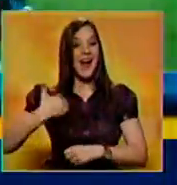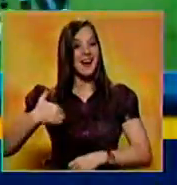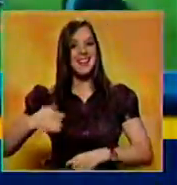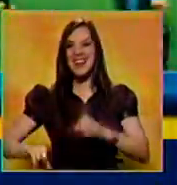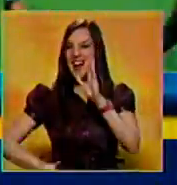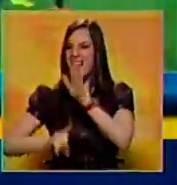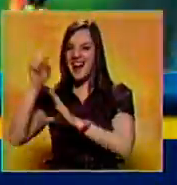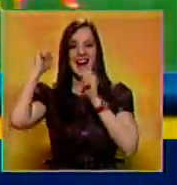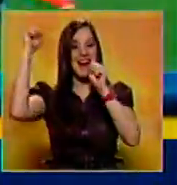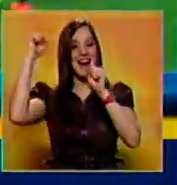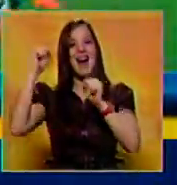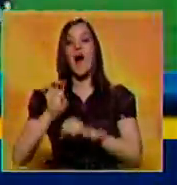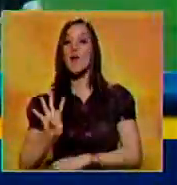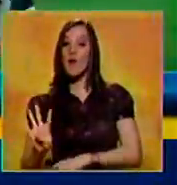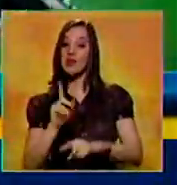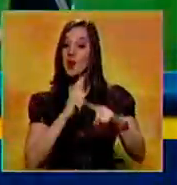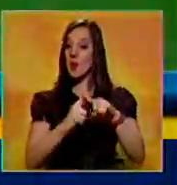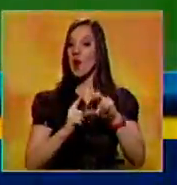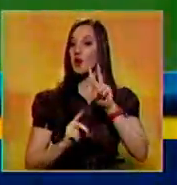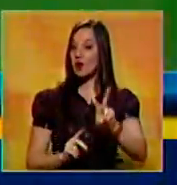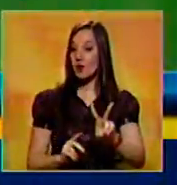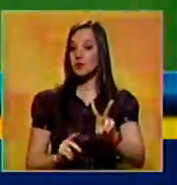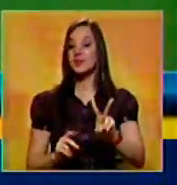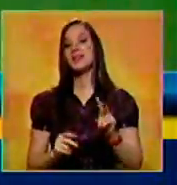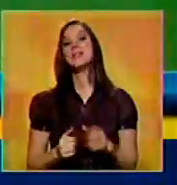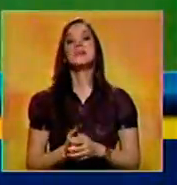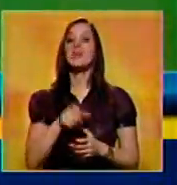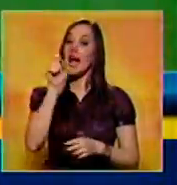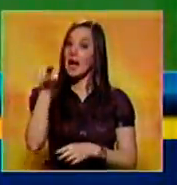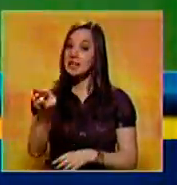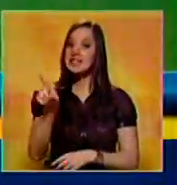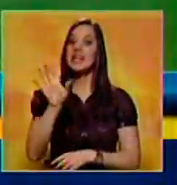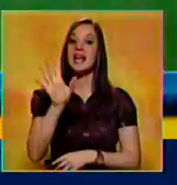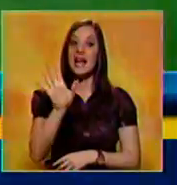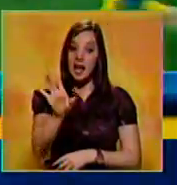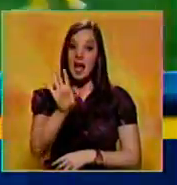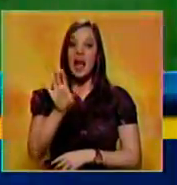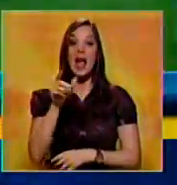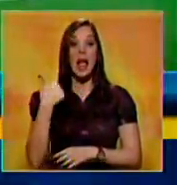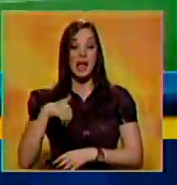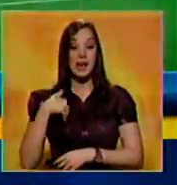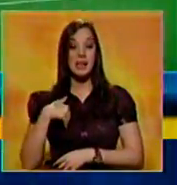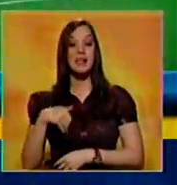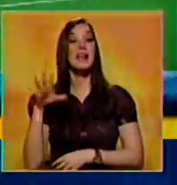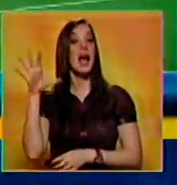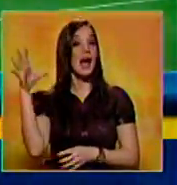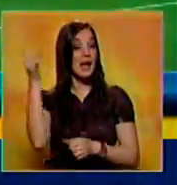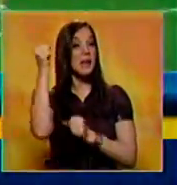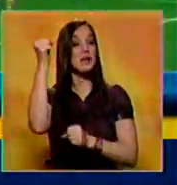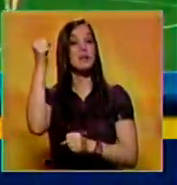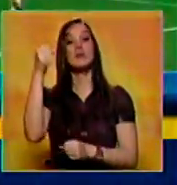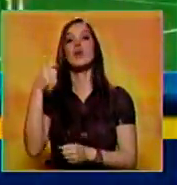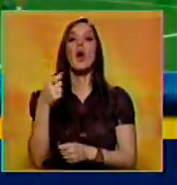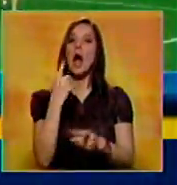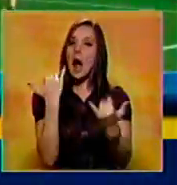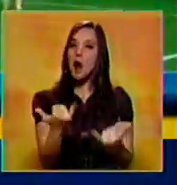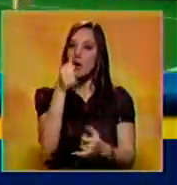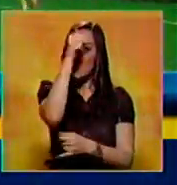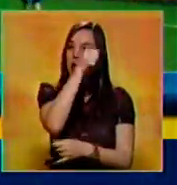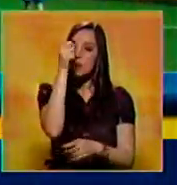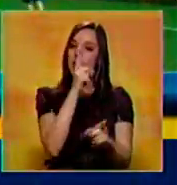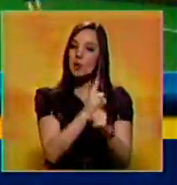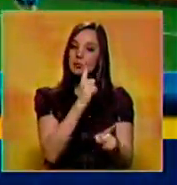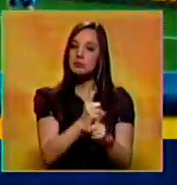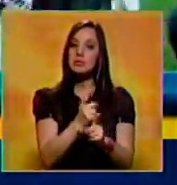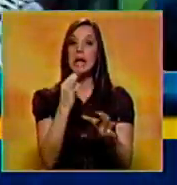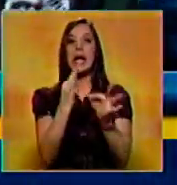que terminaría 4-2. Así la albiceleste alcanzó su quinta final en la historia de los mundiales y el domingo se enfrentará a Alemania,